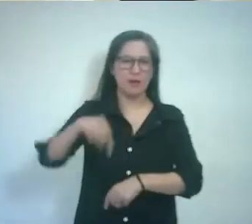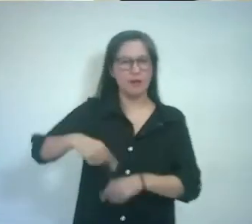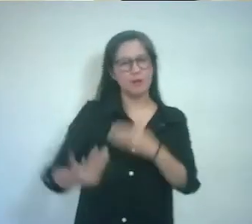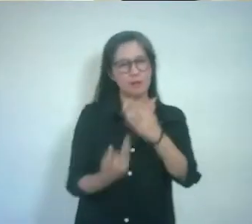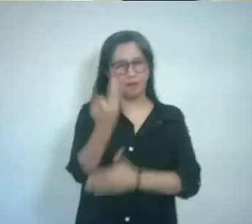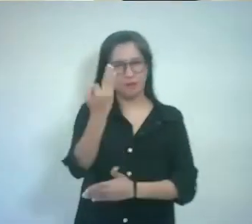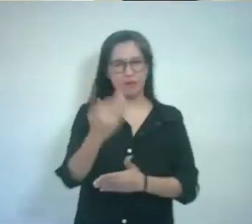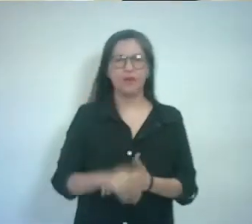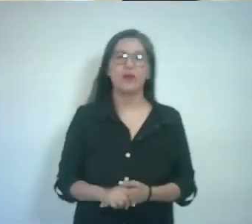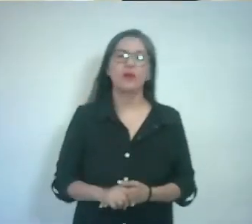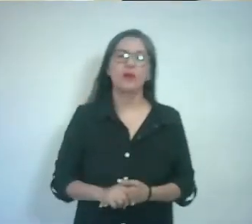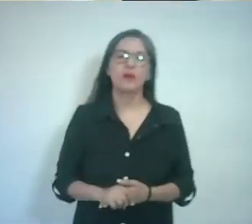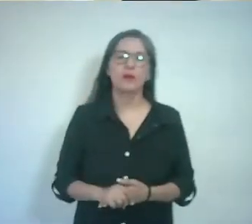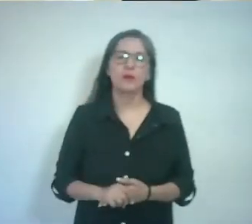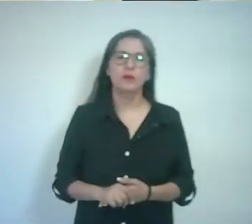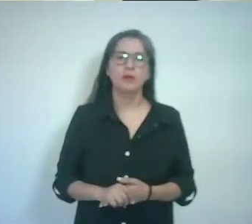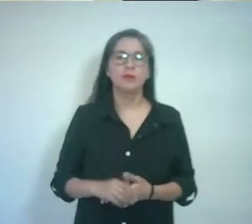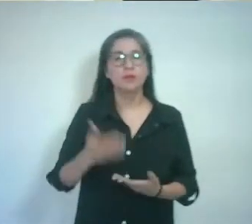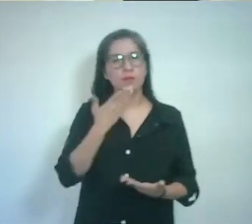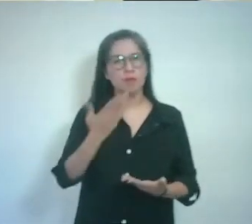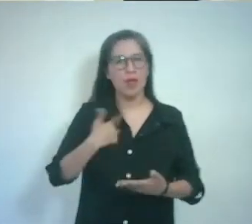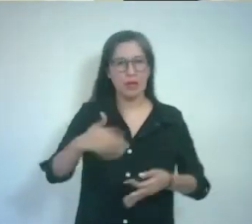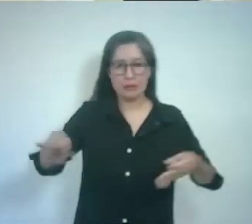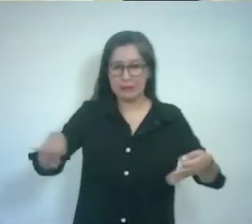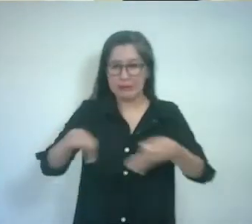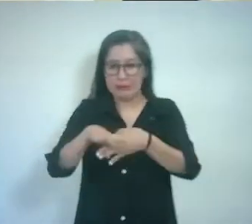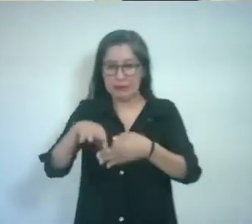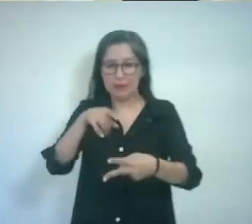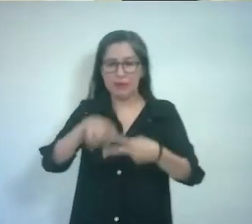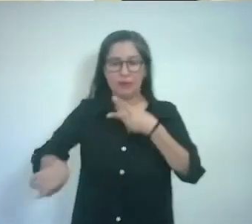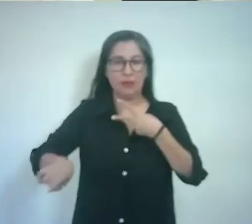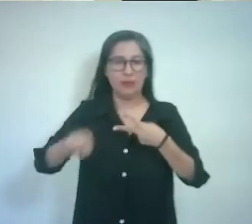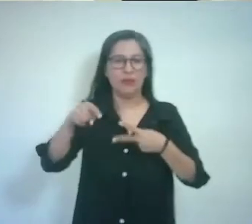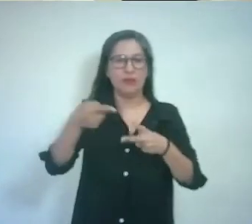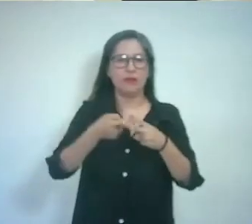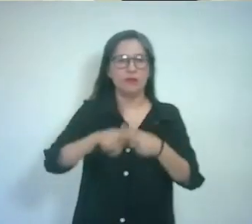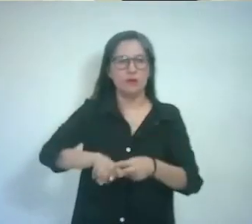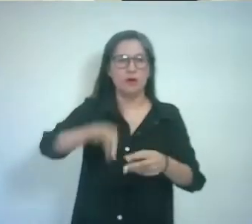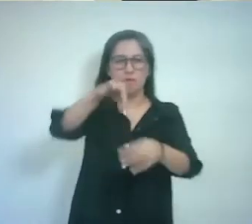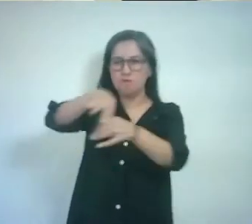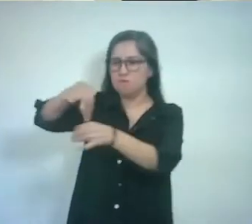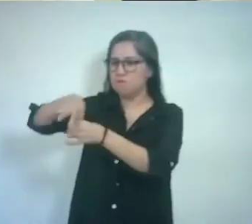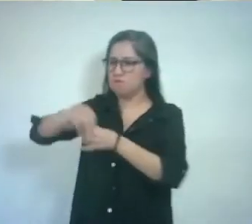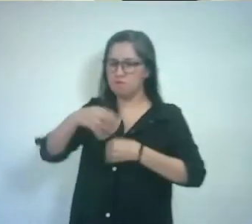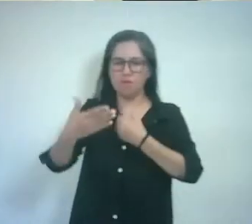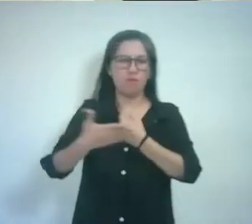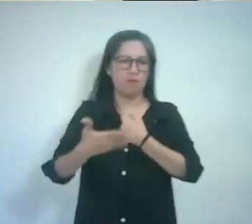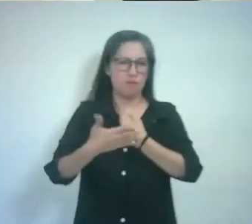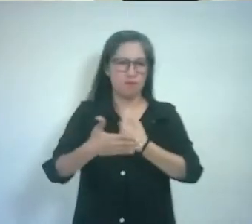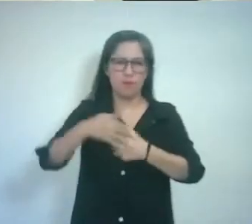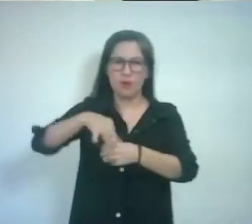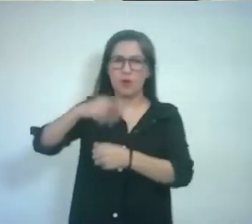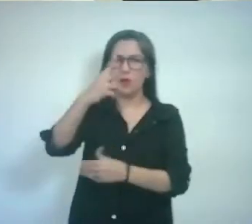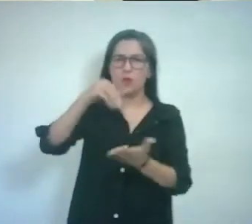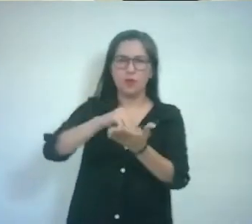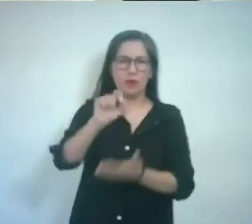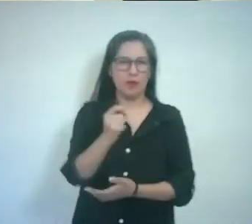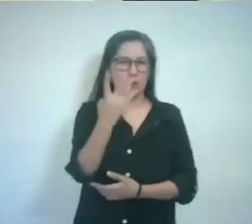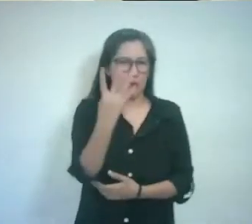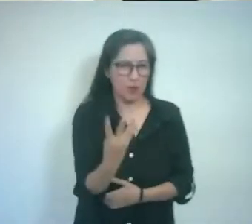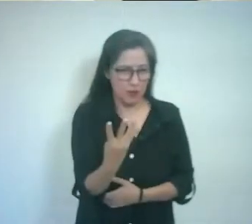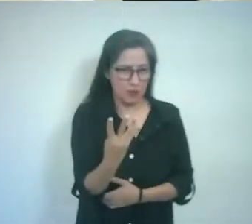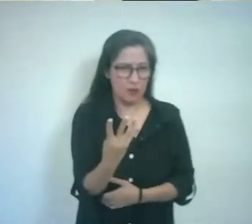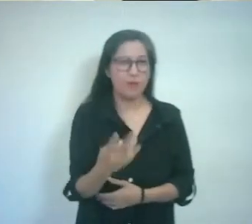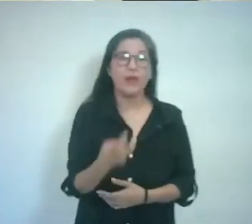mañana. Estamos a unos minutos de iniciar la jornada del proceso electoral local 2024.